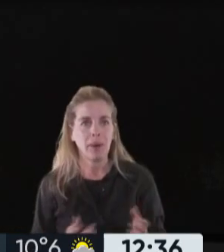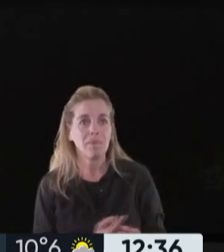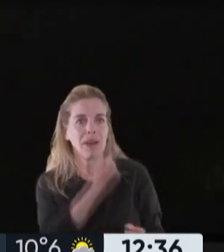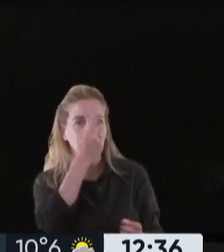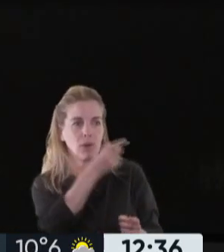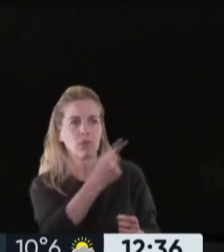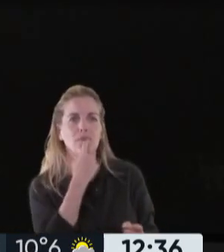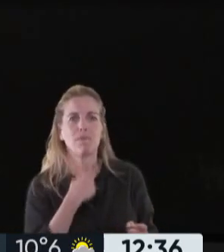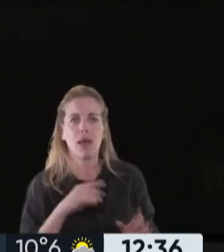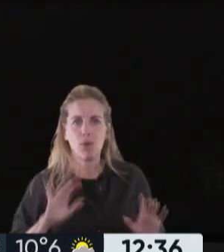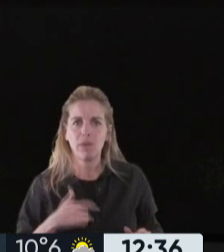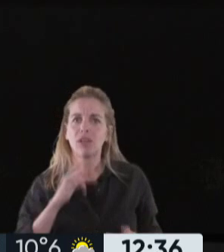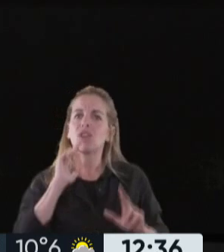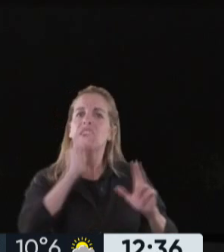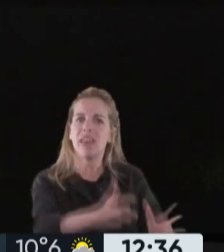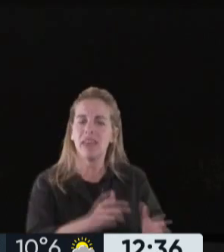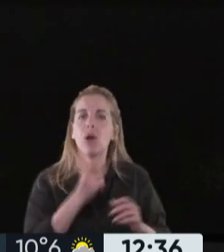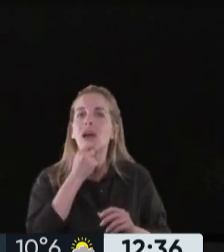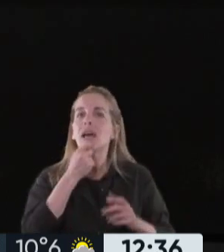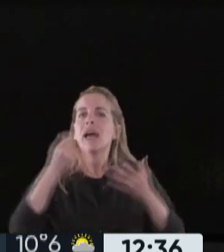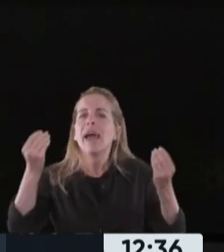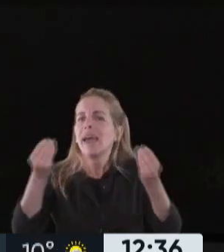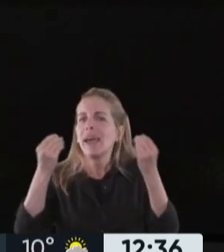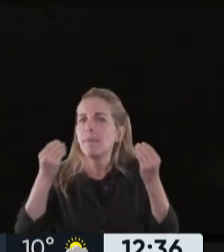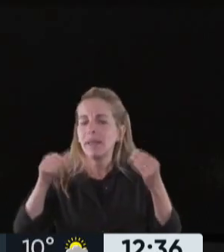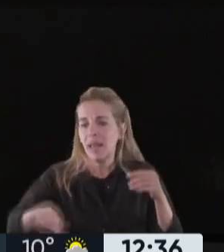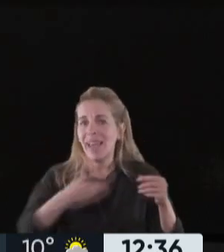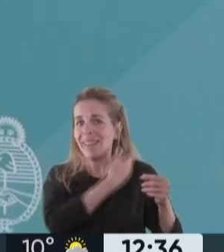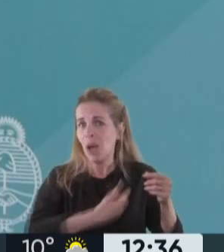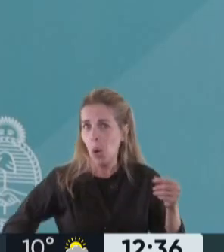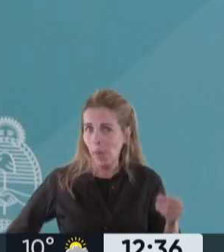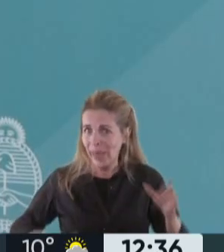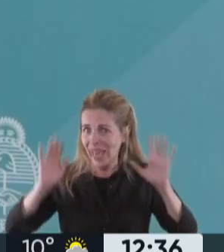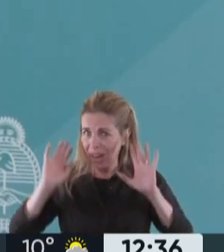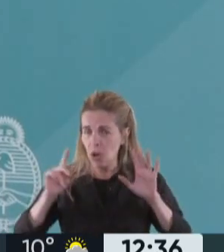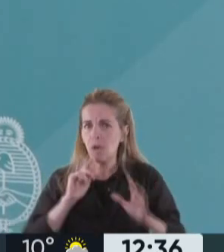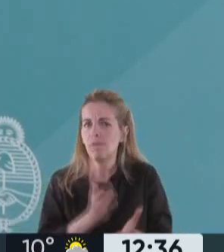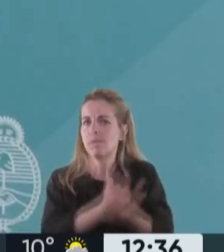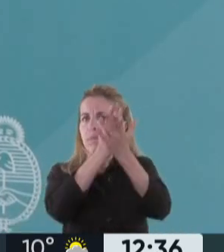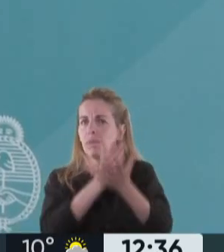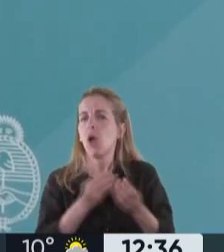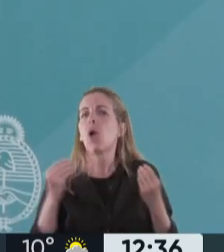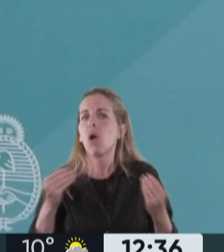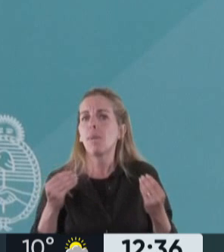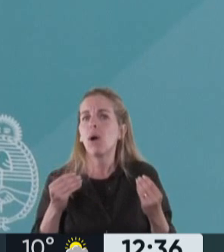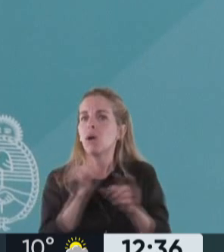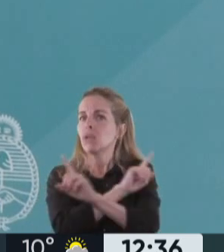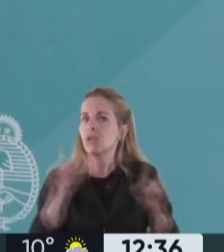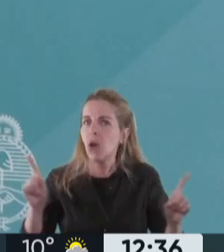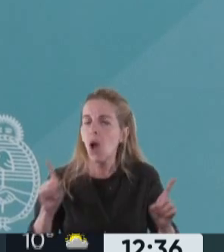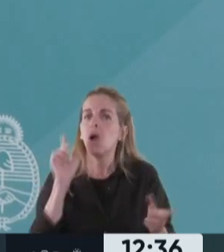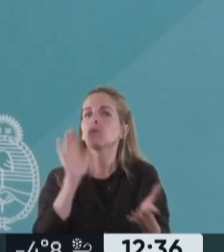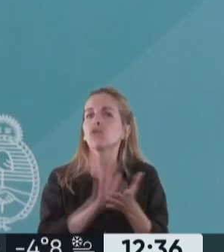tu consulta te digo, si algo no ha sido este gobierno es dogmático en relación a